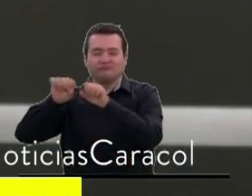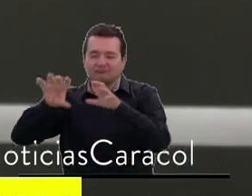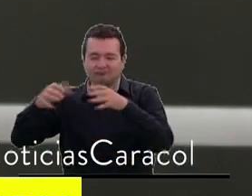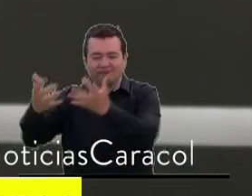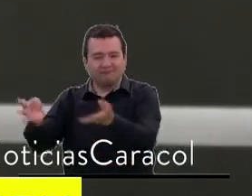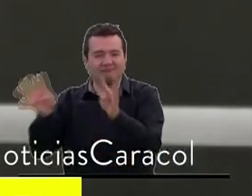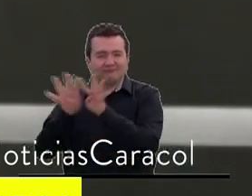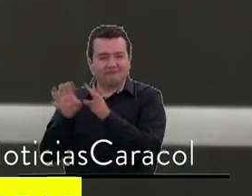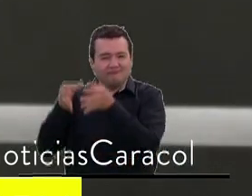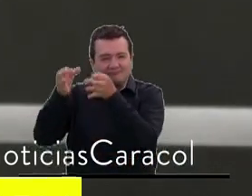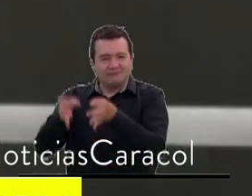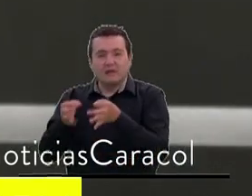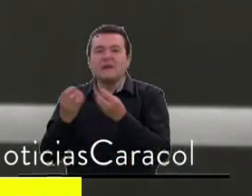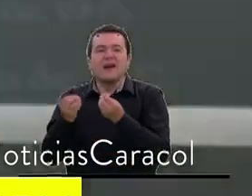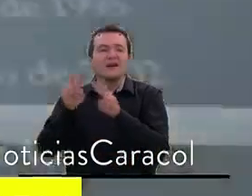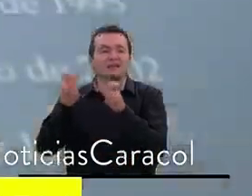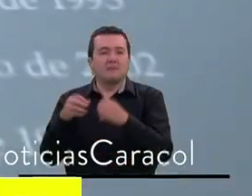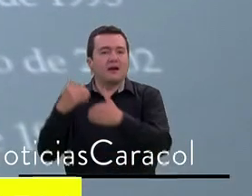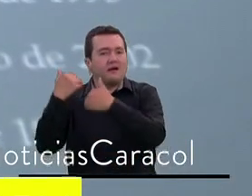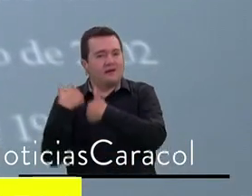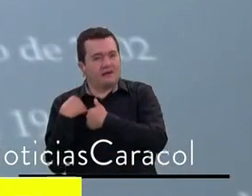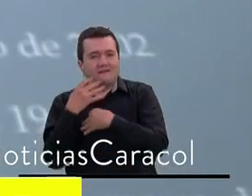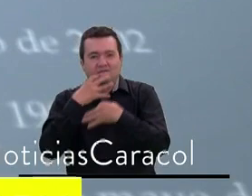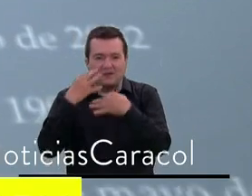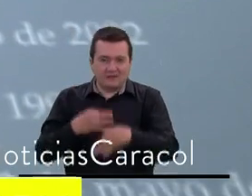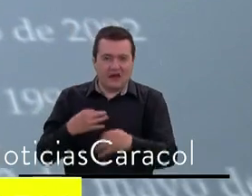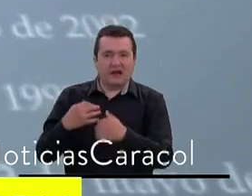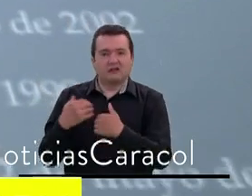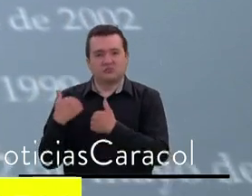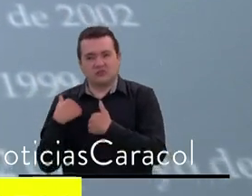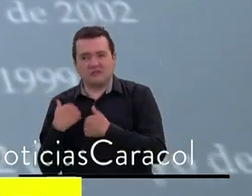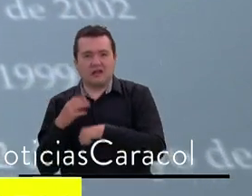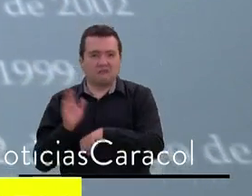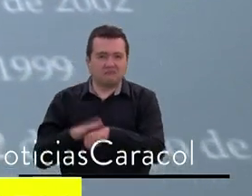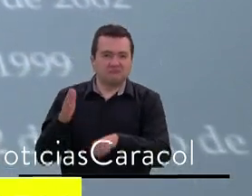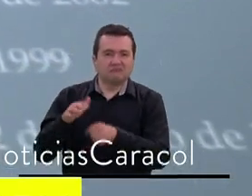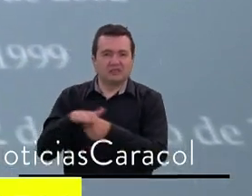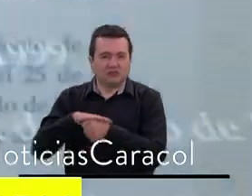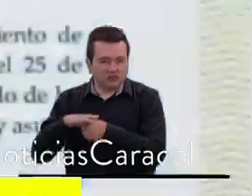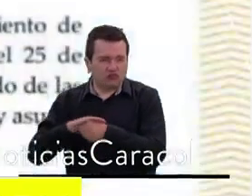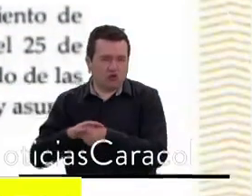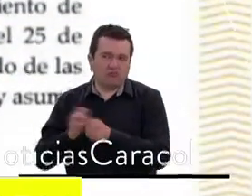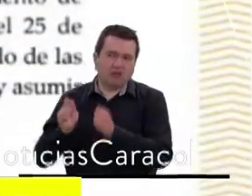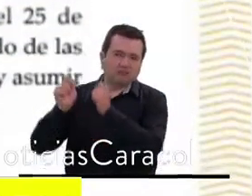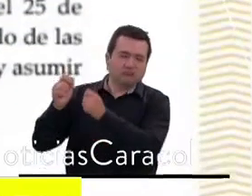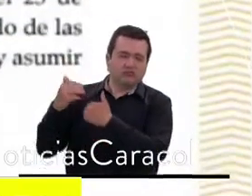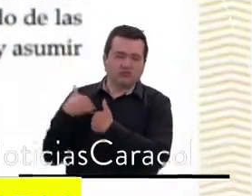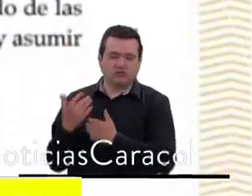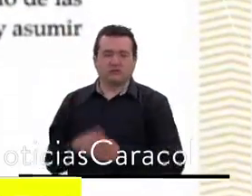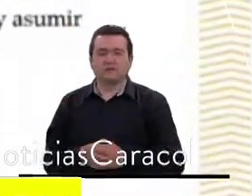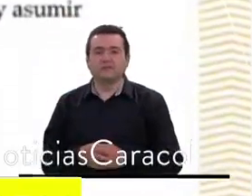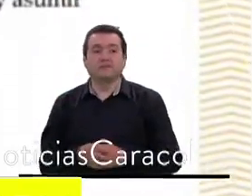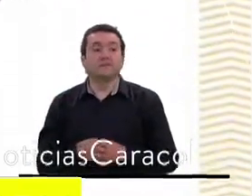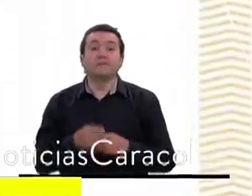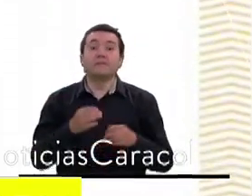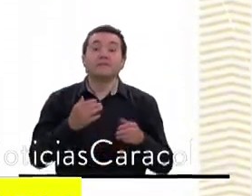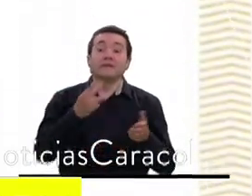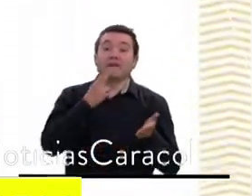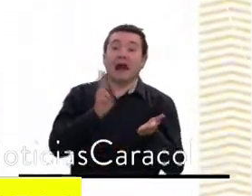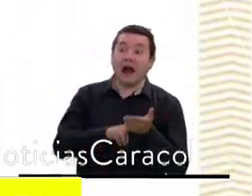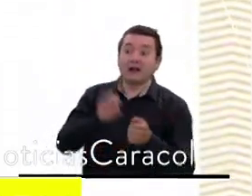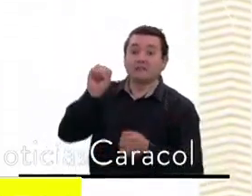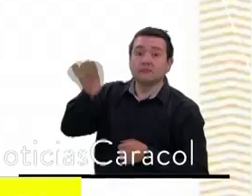y Responsabilidad para lo de su competencia. La carta fue entregada oficialmente el 30 de septiembre. Ahora, con